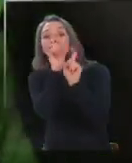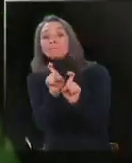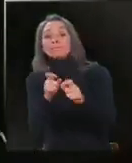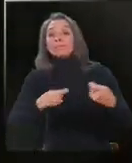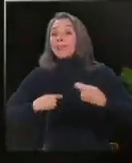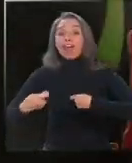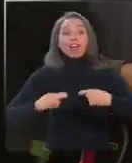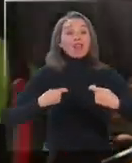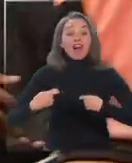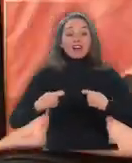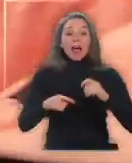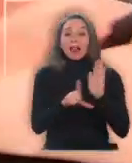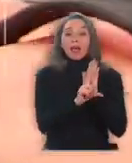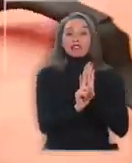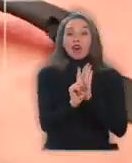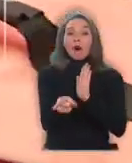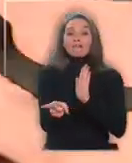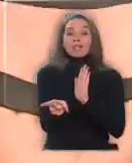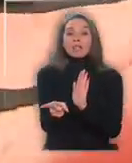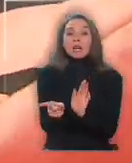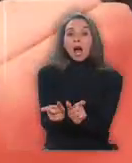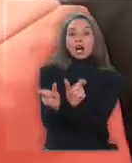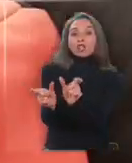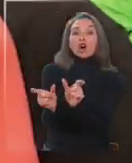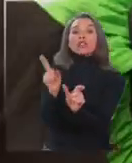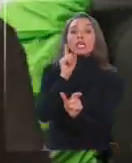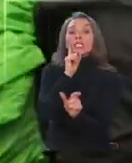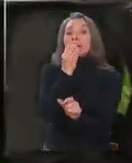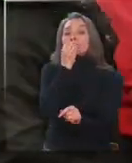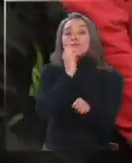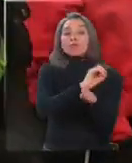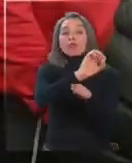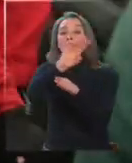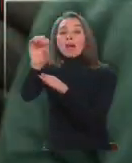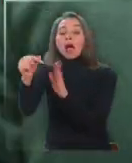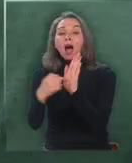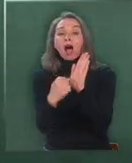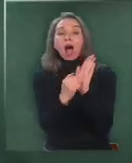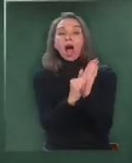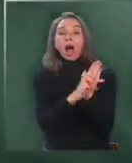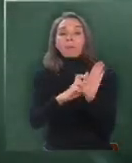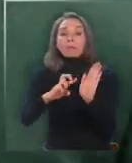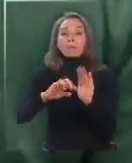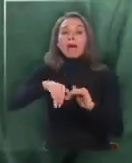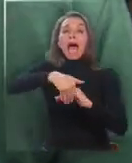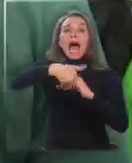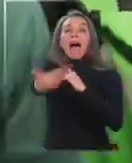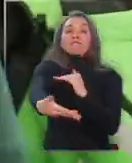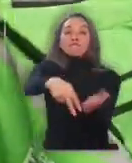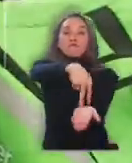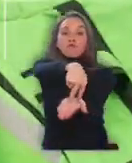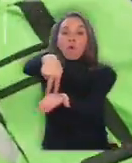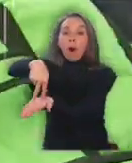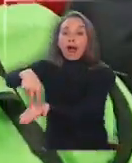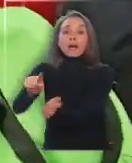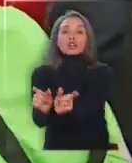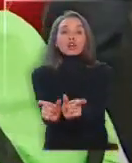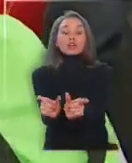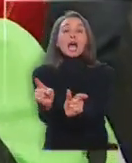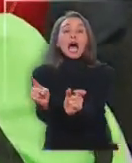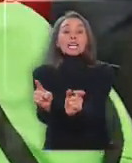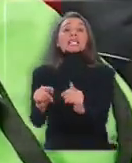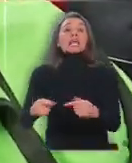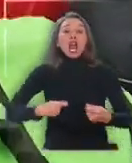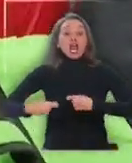locales no están obligados a controlar a los repartidores de las aplicaciones que están fuera. Y ahí se vive la selva del